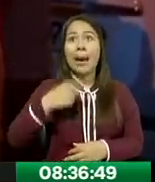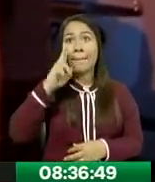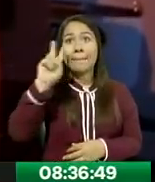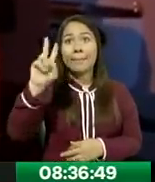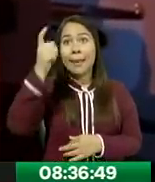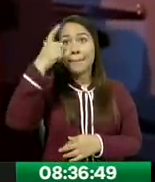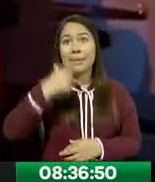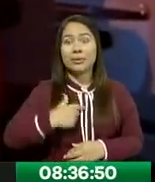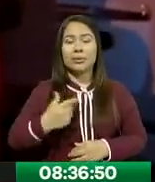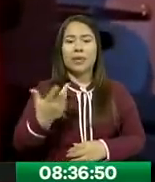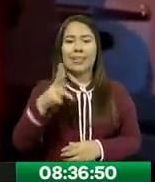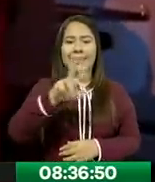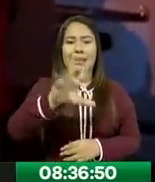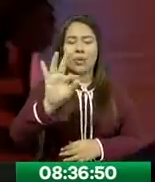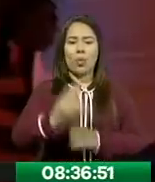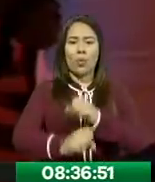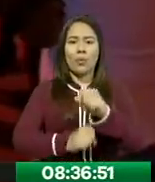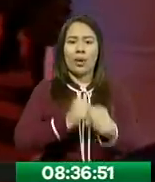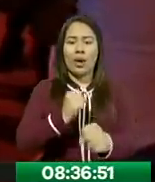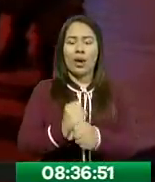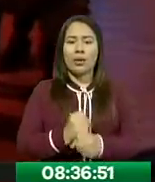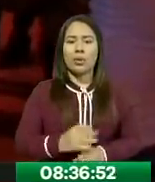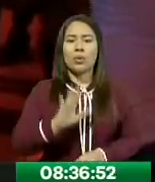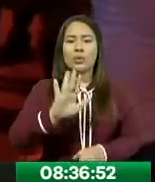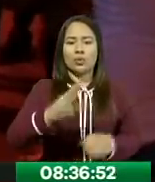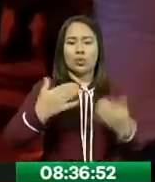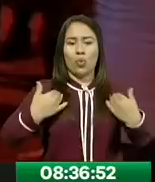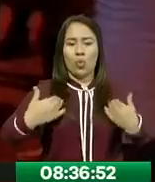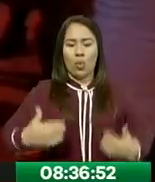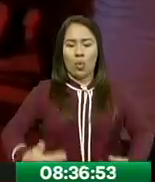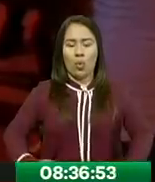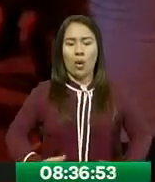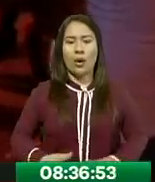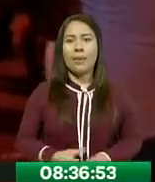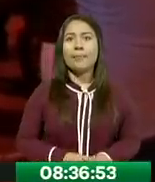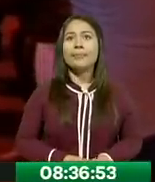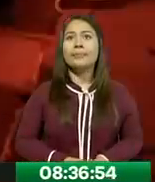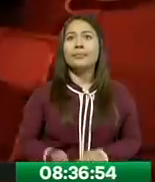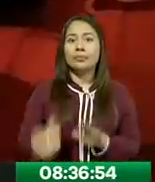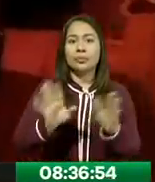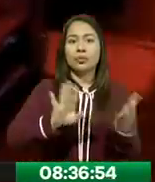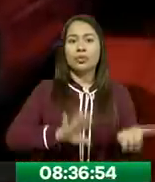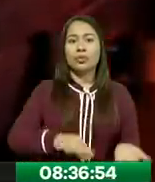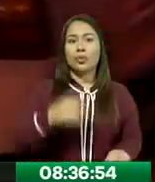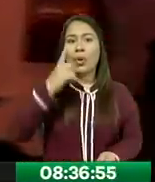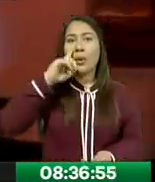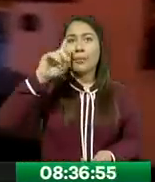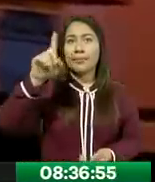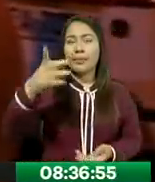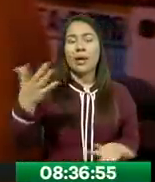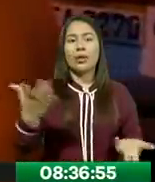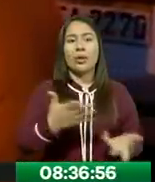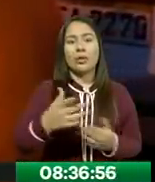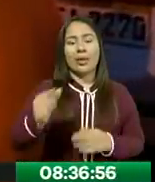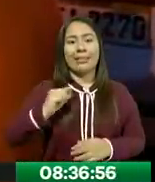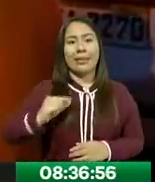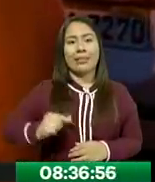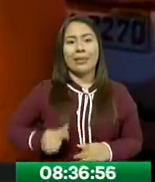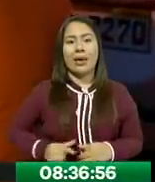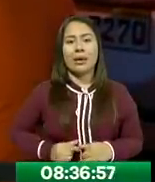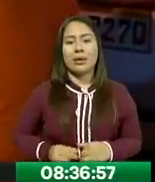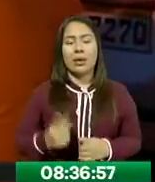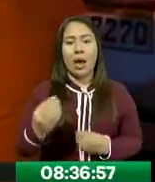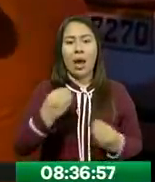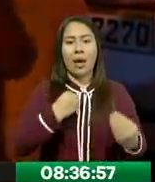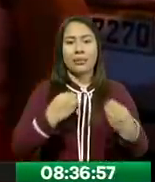un ciudadano de 39 años. Su cuerpo permanecía al interior de un domicilio y según las características encontradas en la